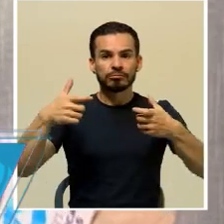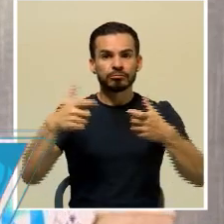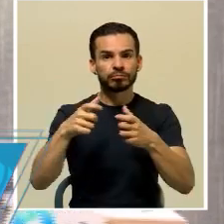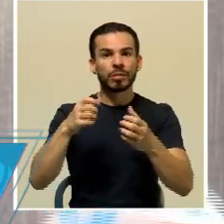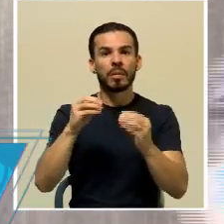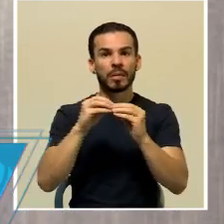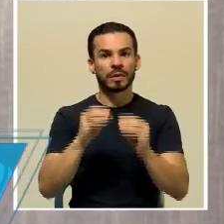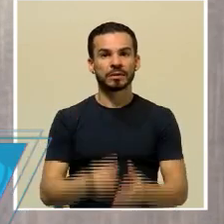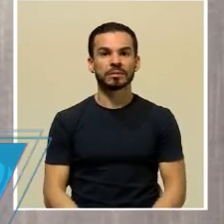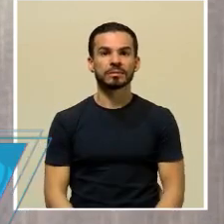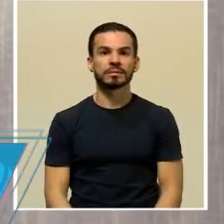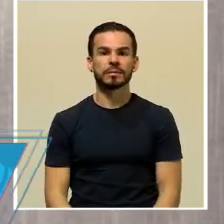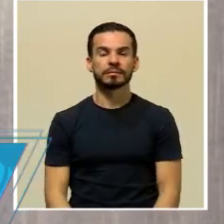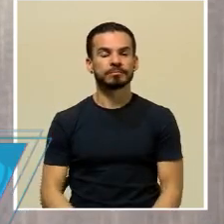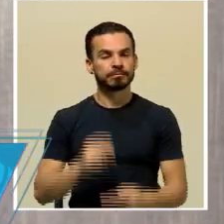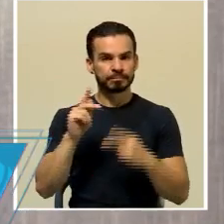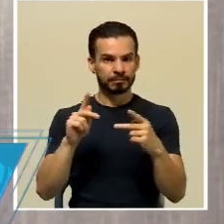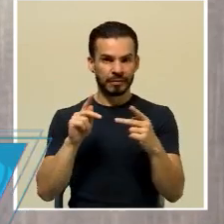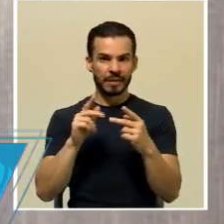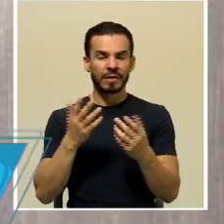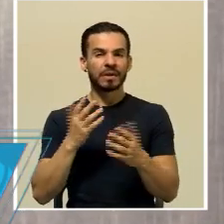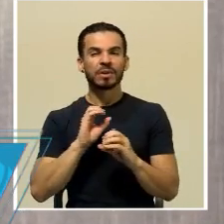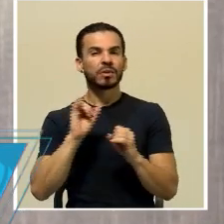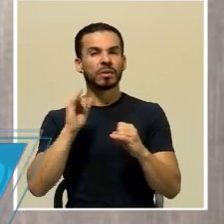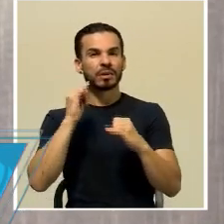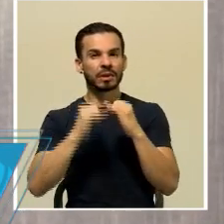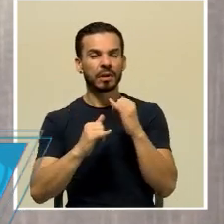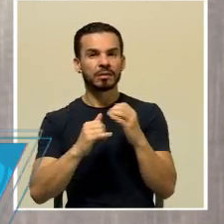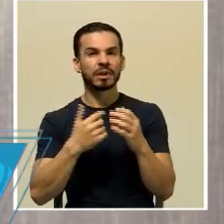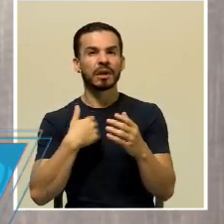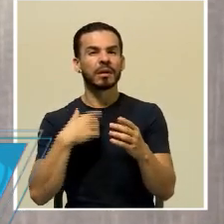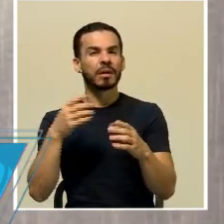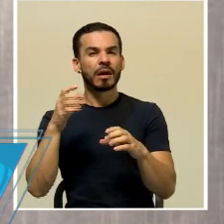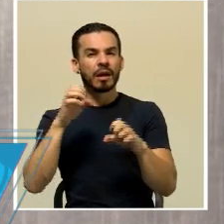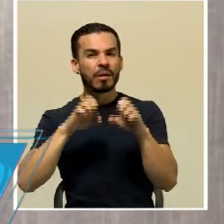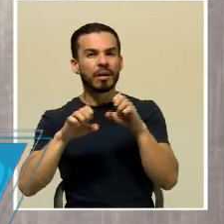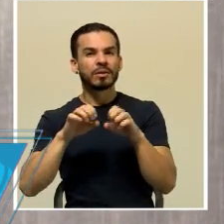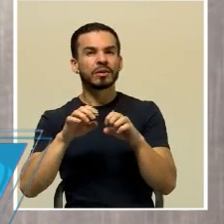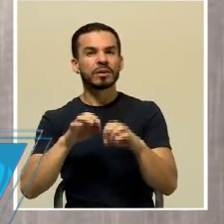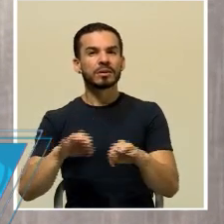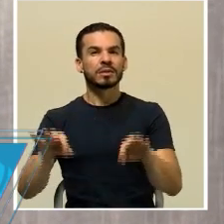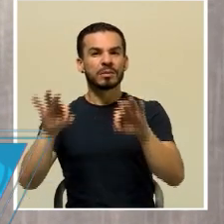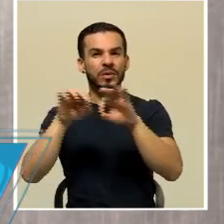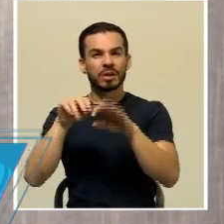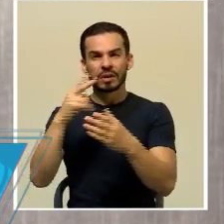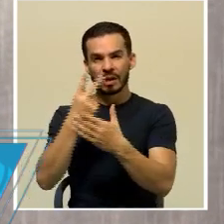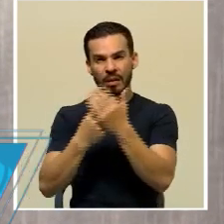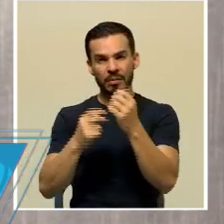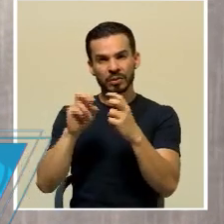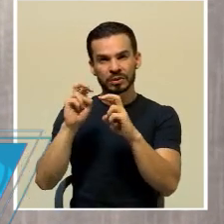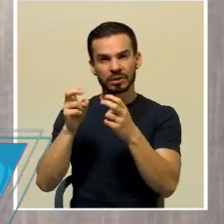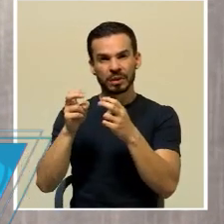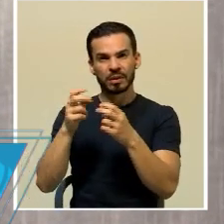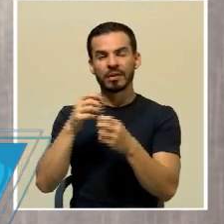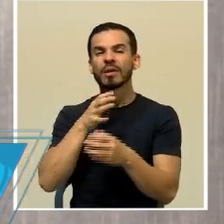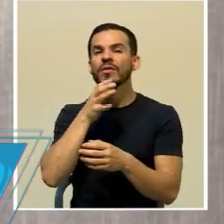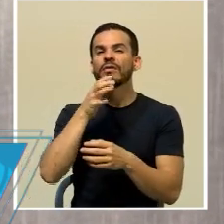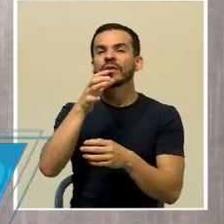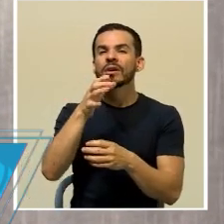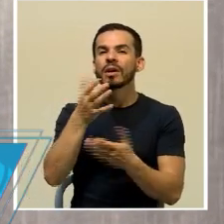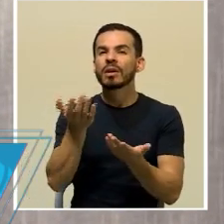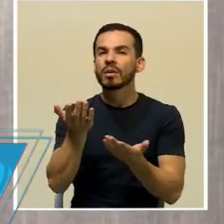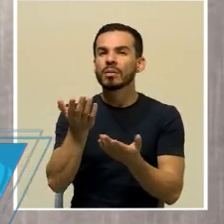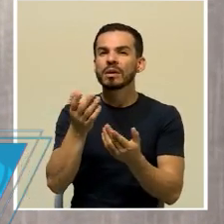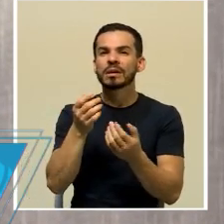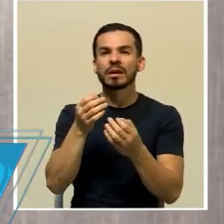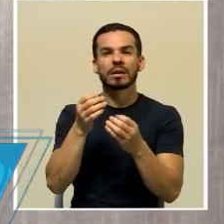aún más. Perfecto, Roxana. Nada más para finalizar, entonces, valoraciones importantes de estos dos temas,